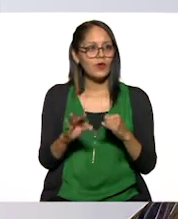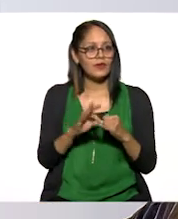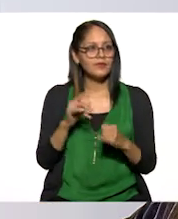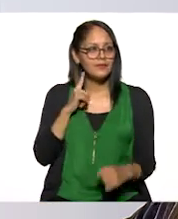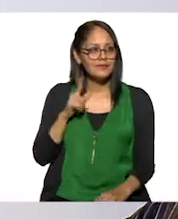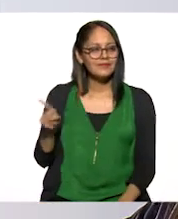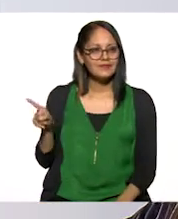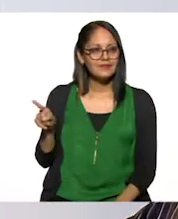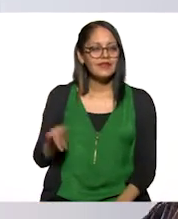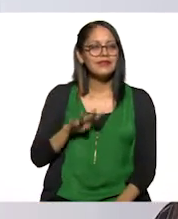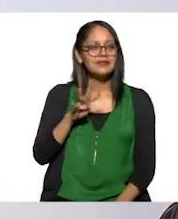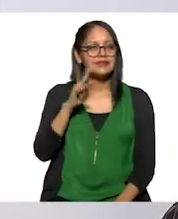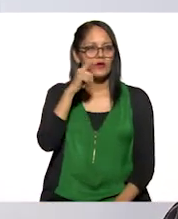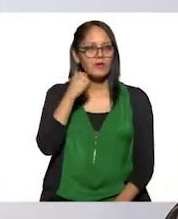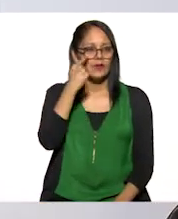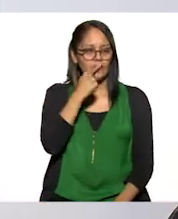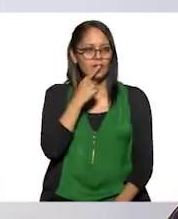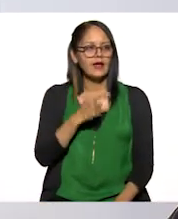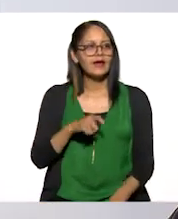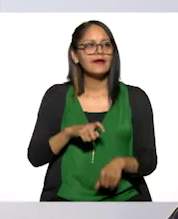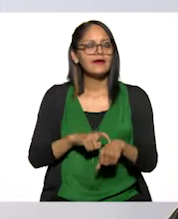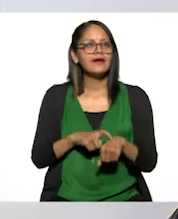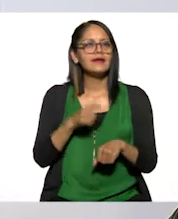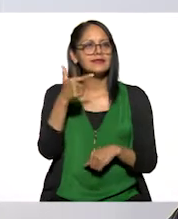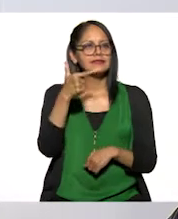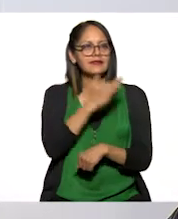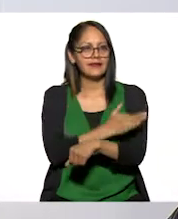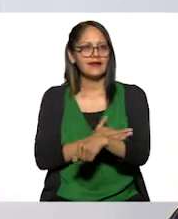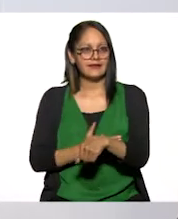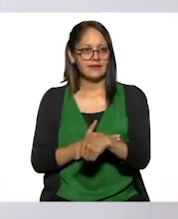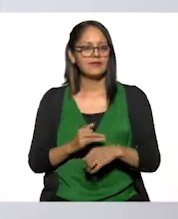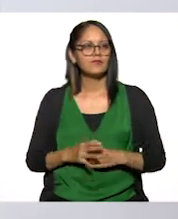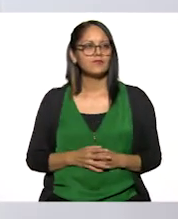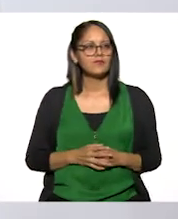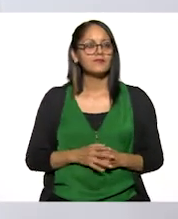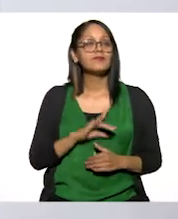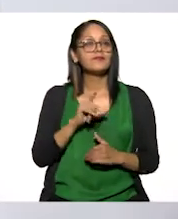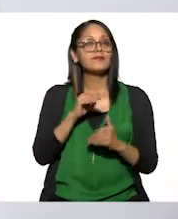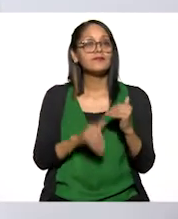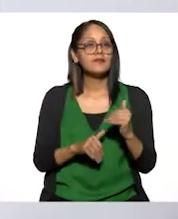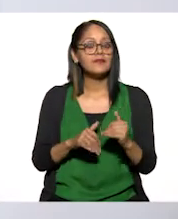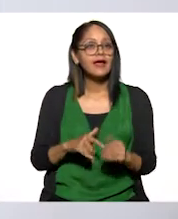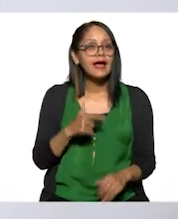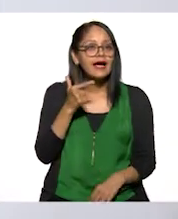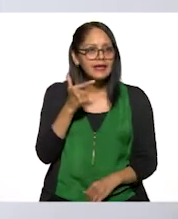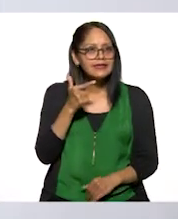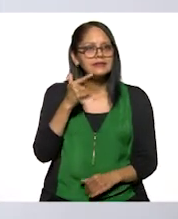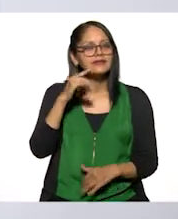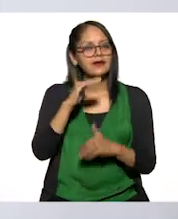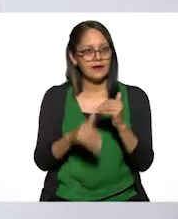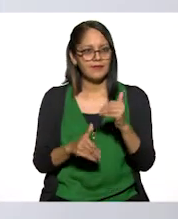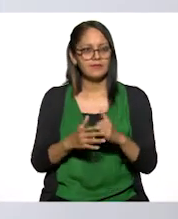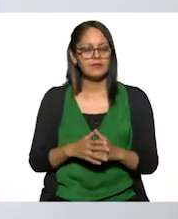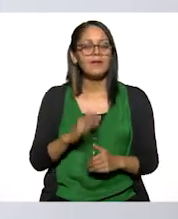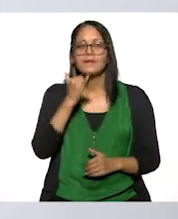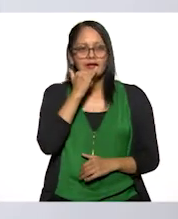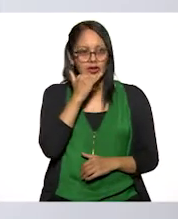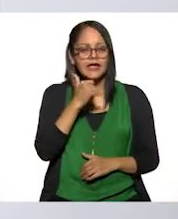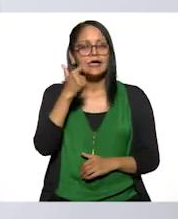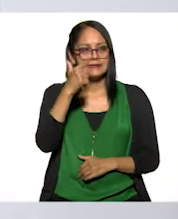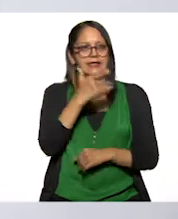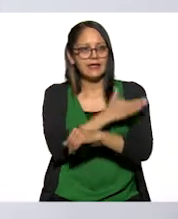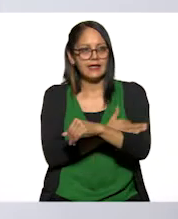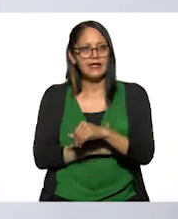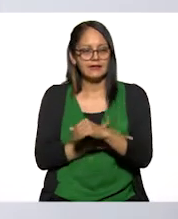a las 19 horas, que son las 7 de la tarde. Y terminamos a las 7 horas. Perdón, a las 7 de la